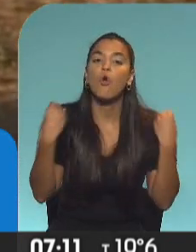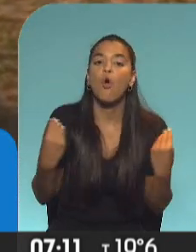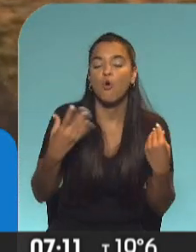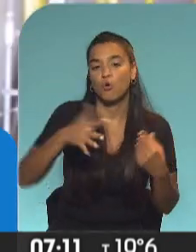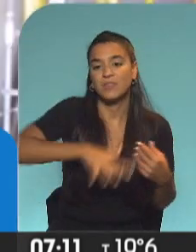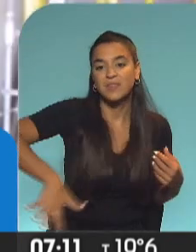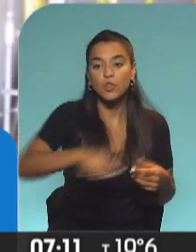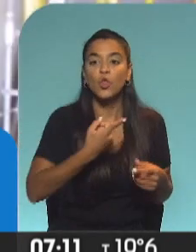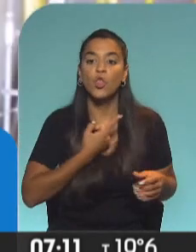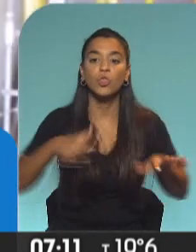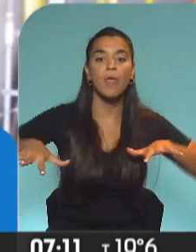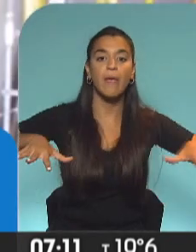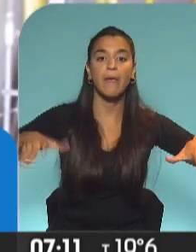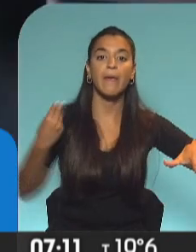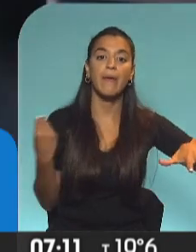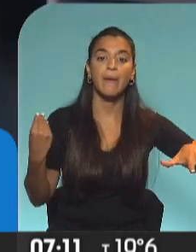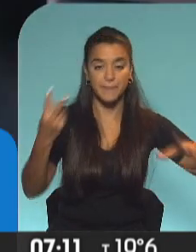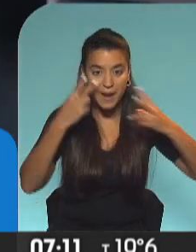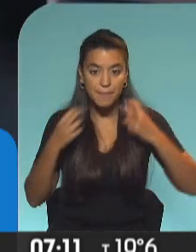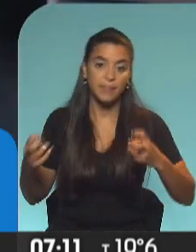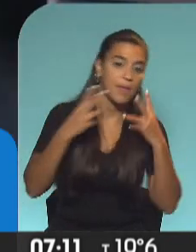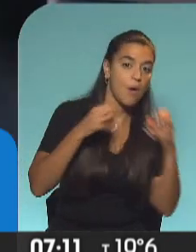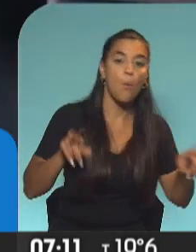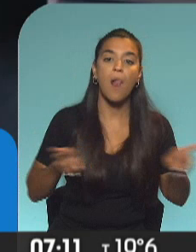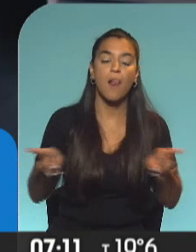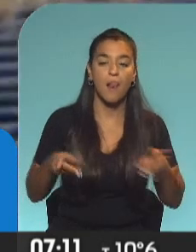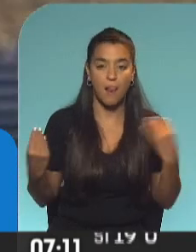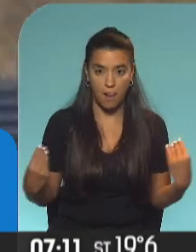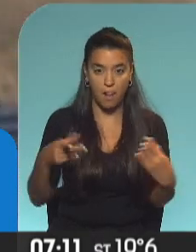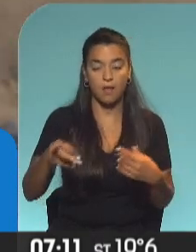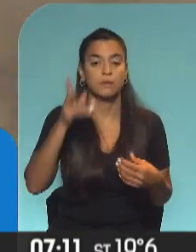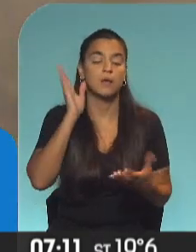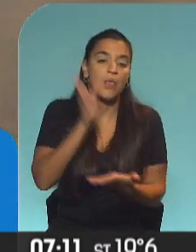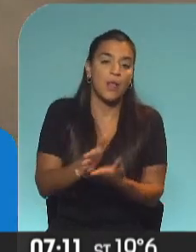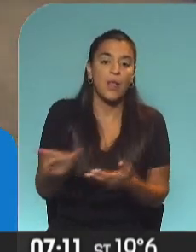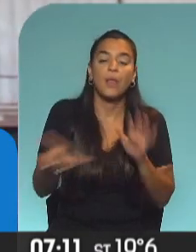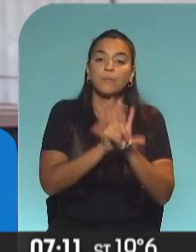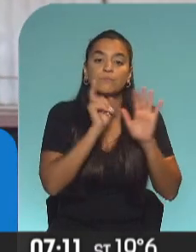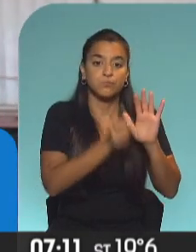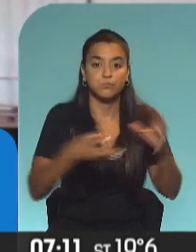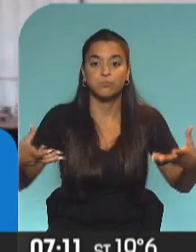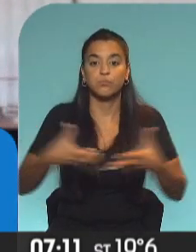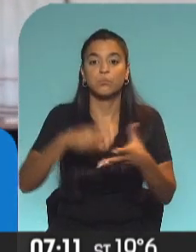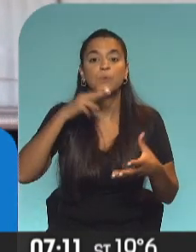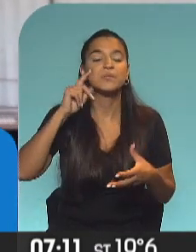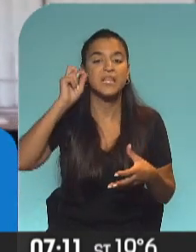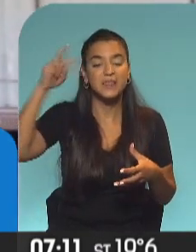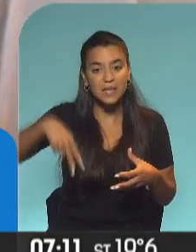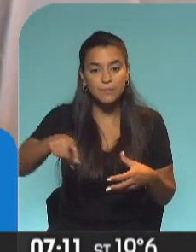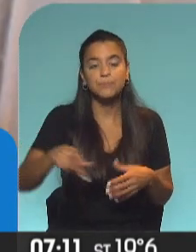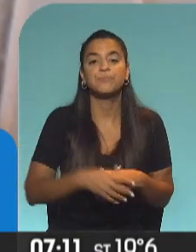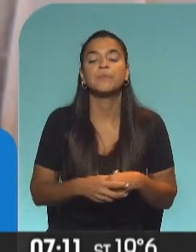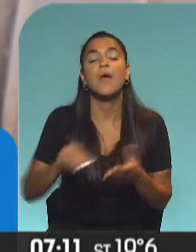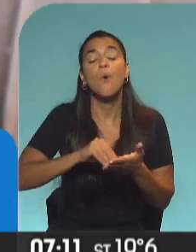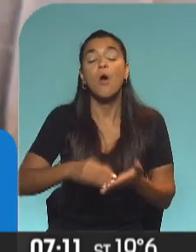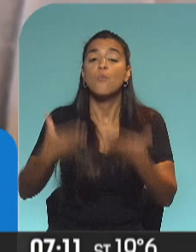competencia territorial para investigar los delitos perpetrados por el grupo Vicentín. Doctor Feldman,